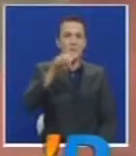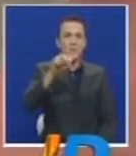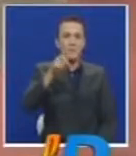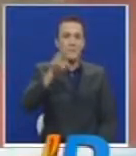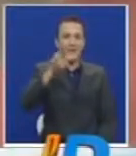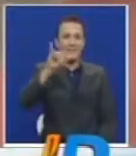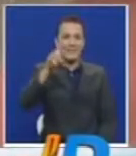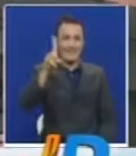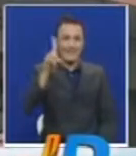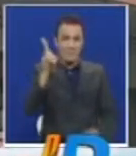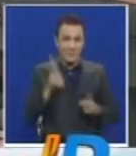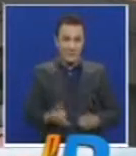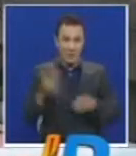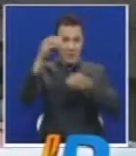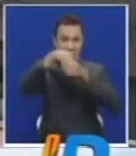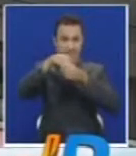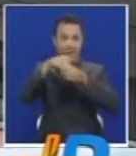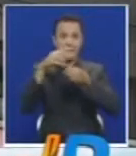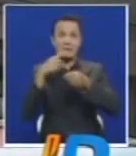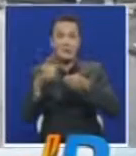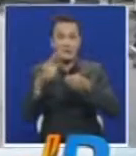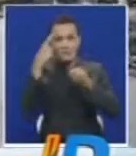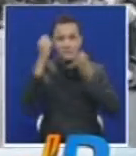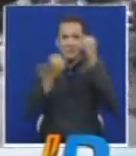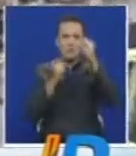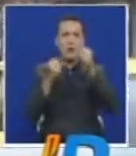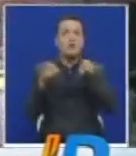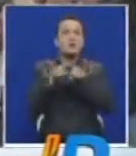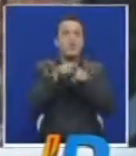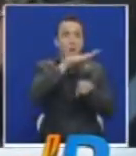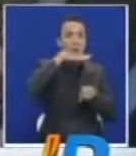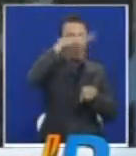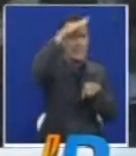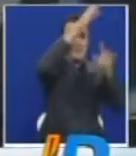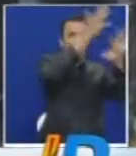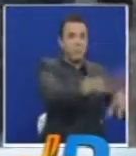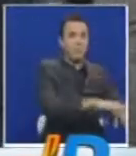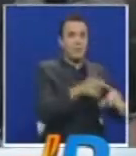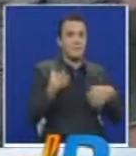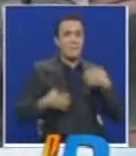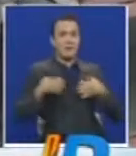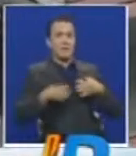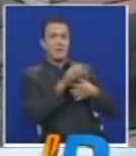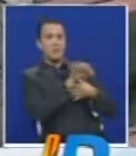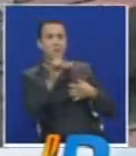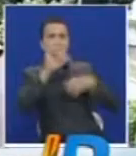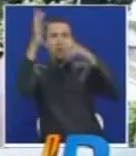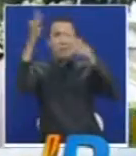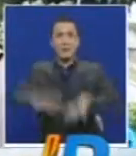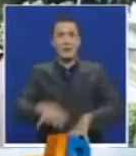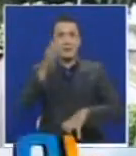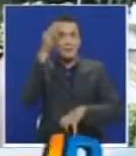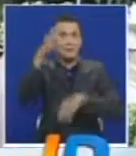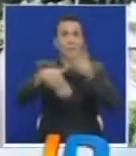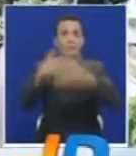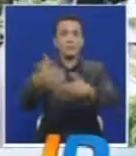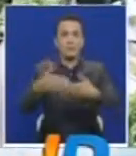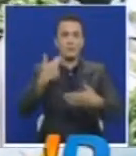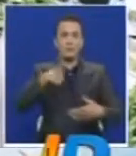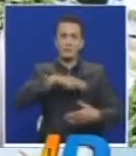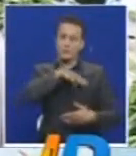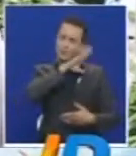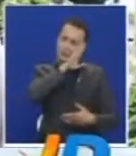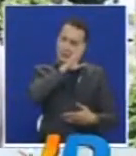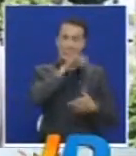propietarios. Temen que, al igual que pasó con el edificio Space en Medellín, los edificios se desplomen ocasionando una tragedia. Aquí no dormimos bien